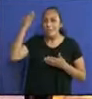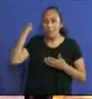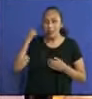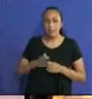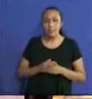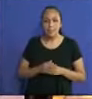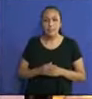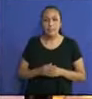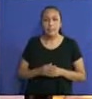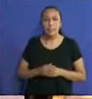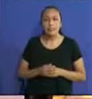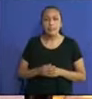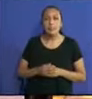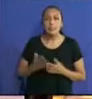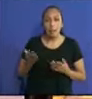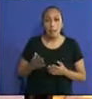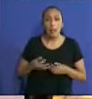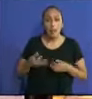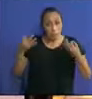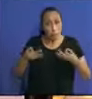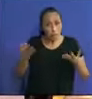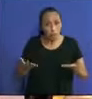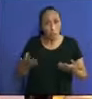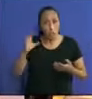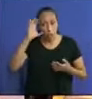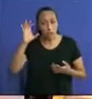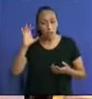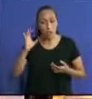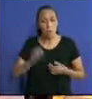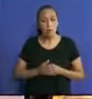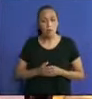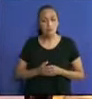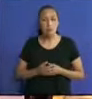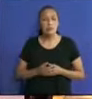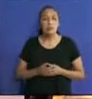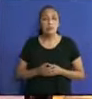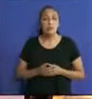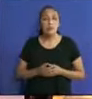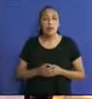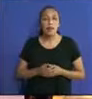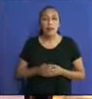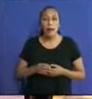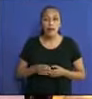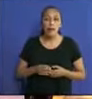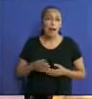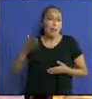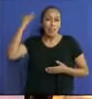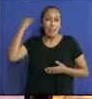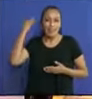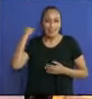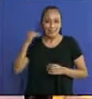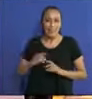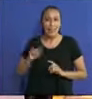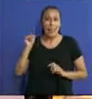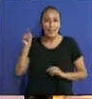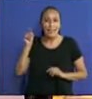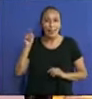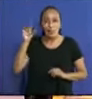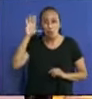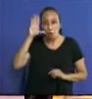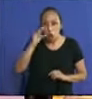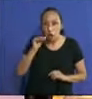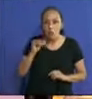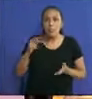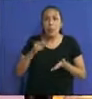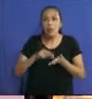Es bueno que recordemos lo que fue anunciado en aquella noche como la buena noticia, la gran